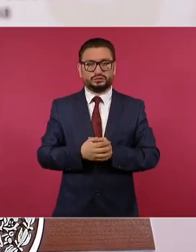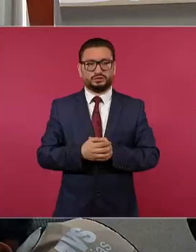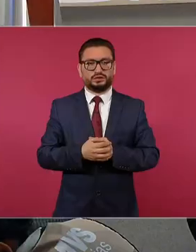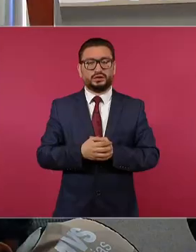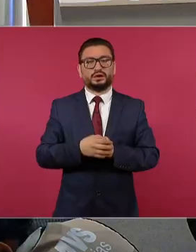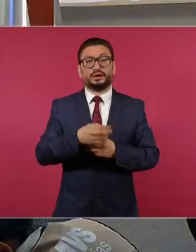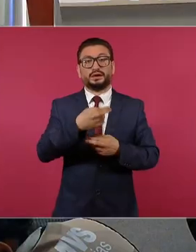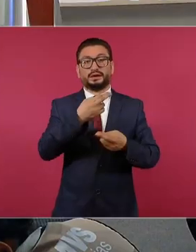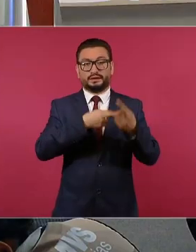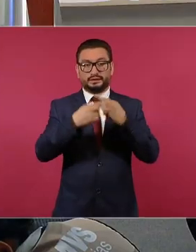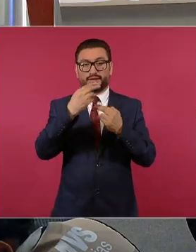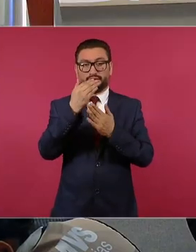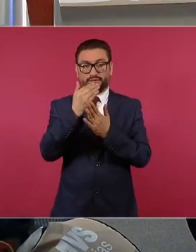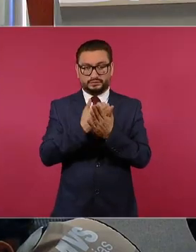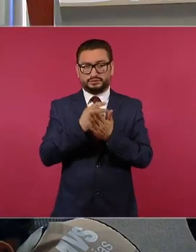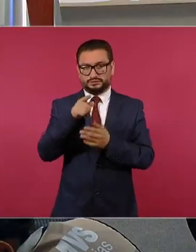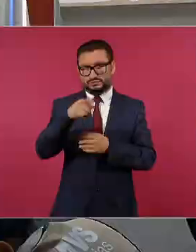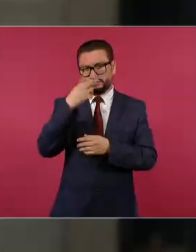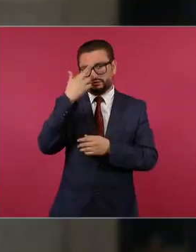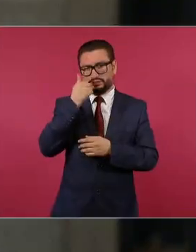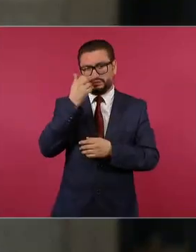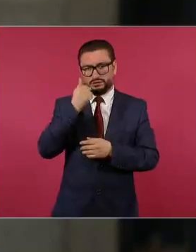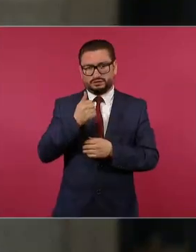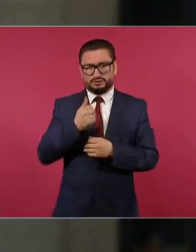han disminuido, tienes sí. Toda la razón. O sea,